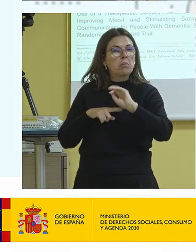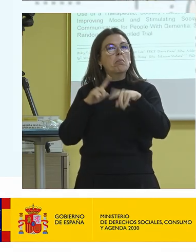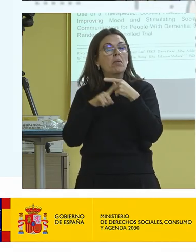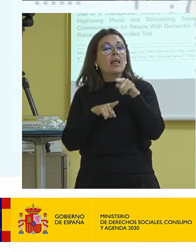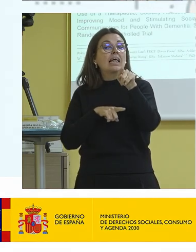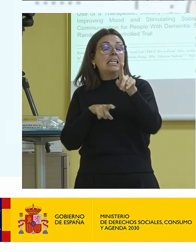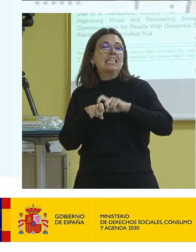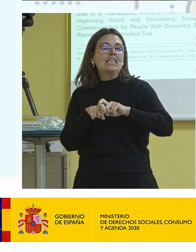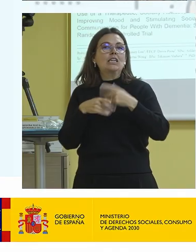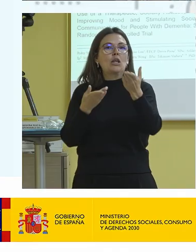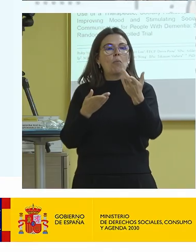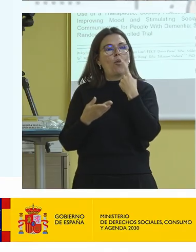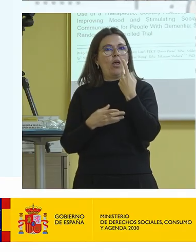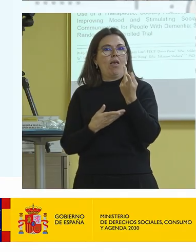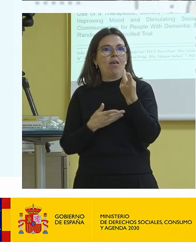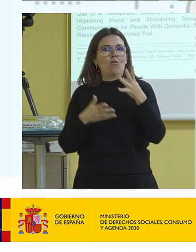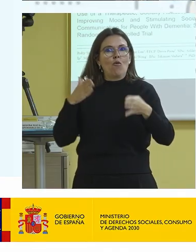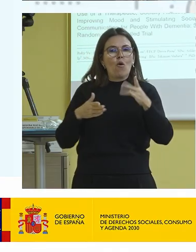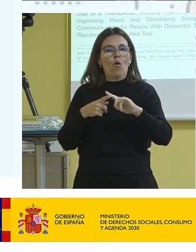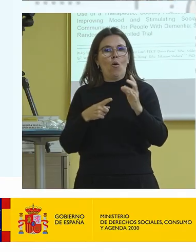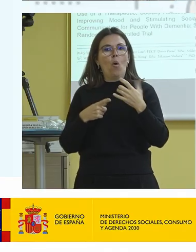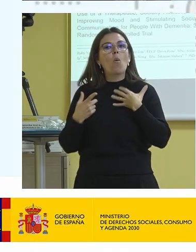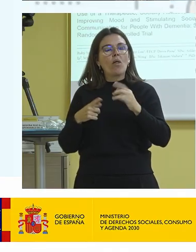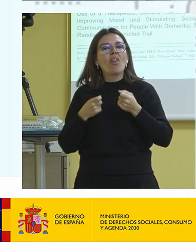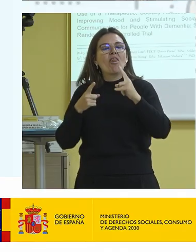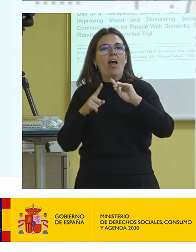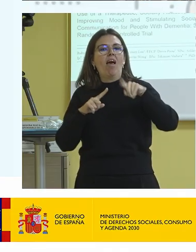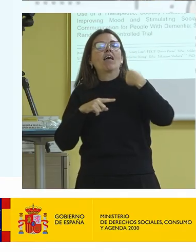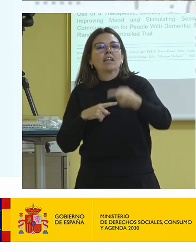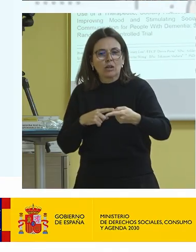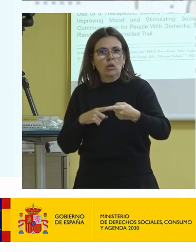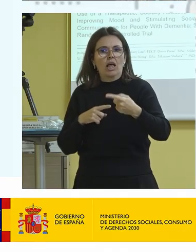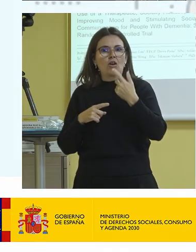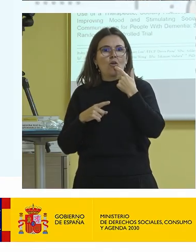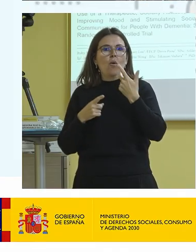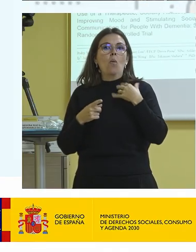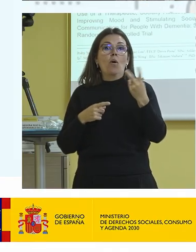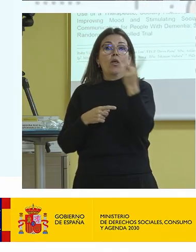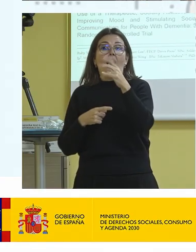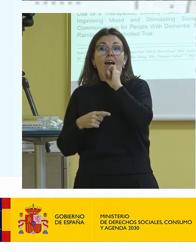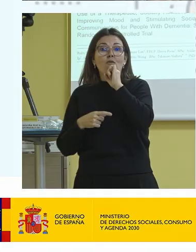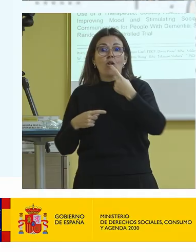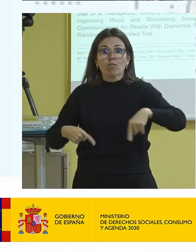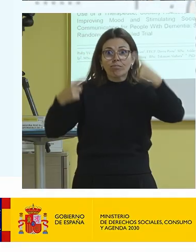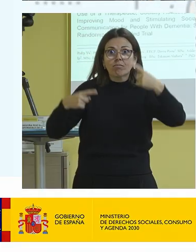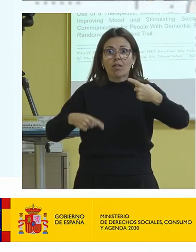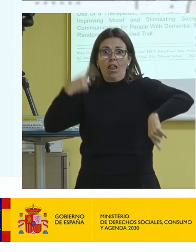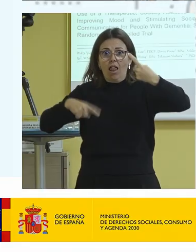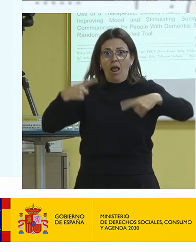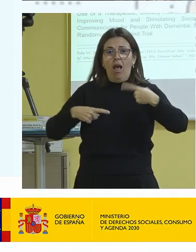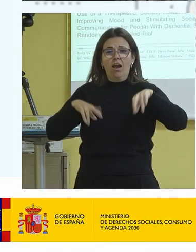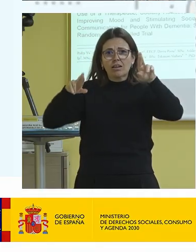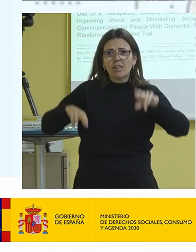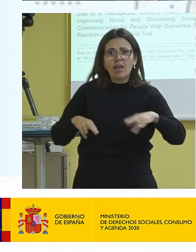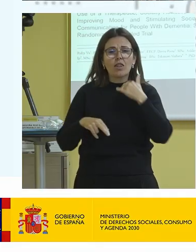este tipo de artilugios pueden provocar efectos secundarios. Por ejemplo, enfrentamientos entre abuelos y peleas en las